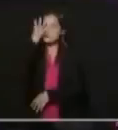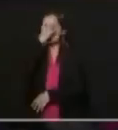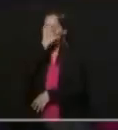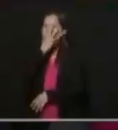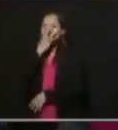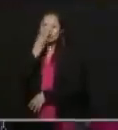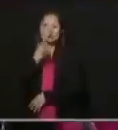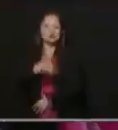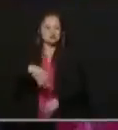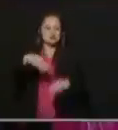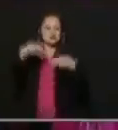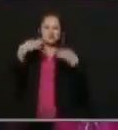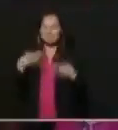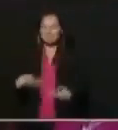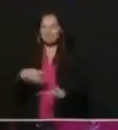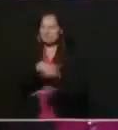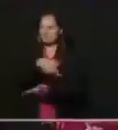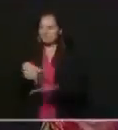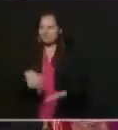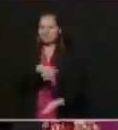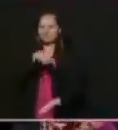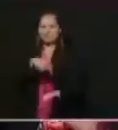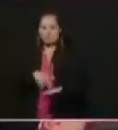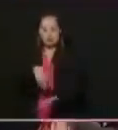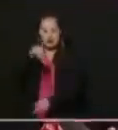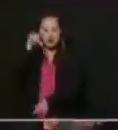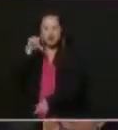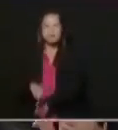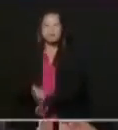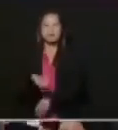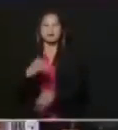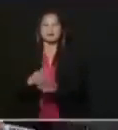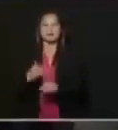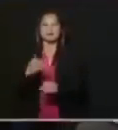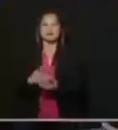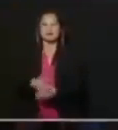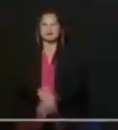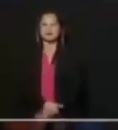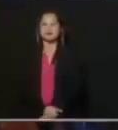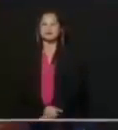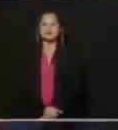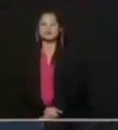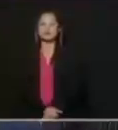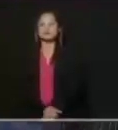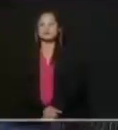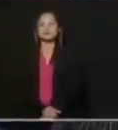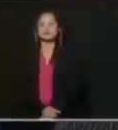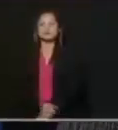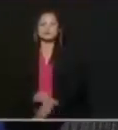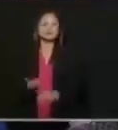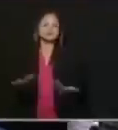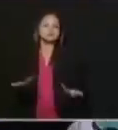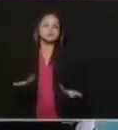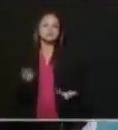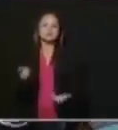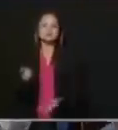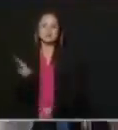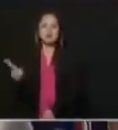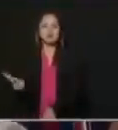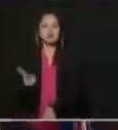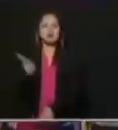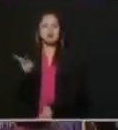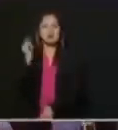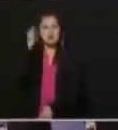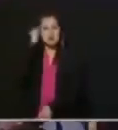exclusivo, original, único que tenemos. Oye, en la riqueza es que de México. No podía ser que ellos fueran como extranjeros en su